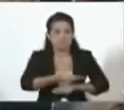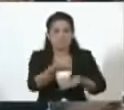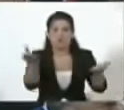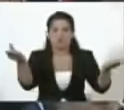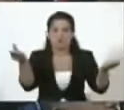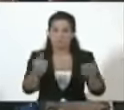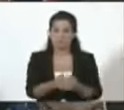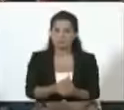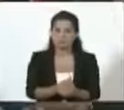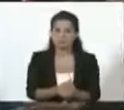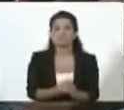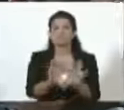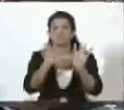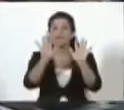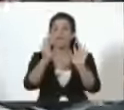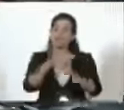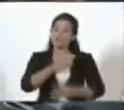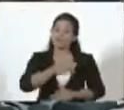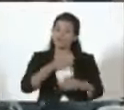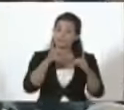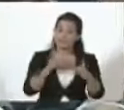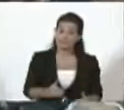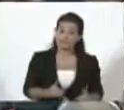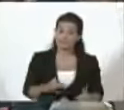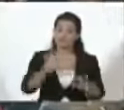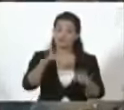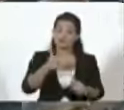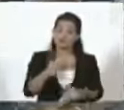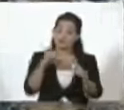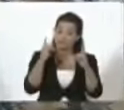decidido extender un mes más,